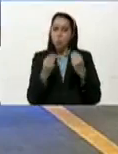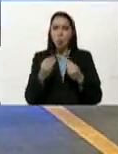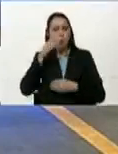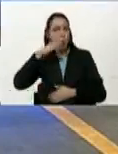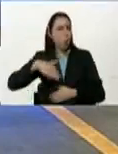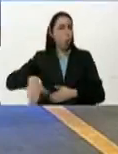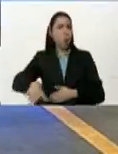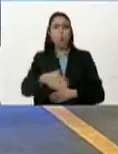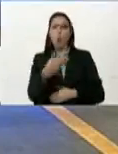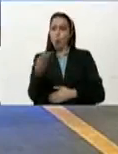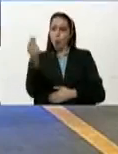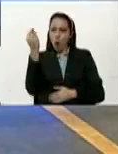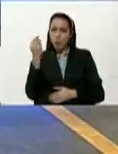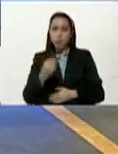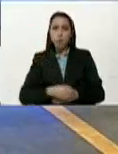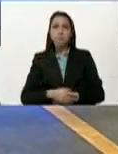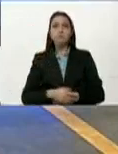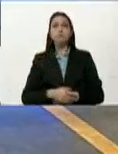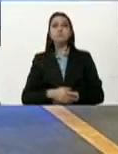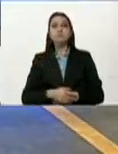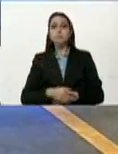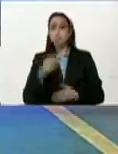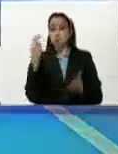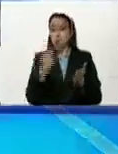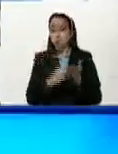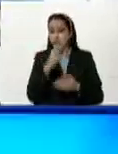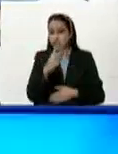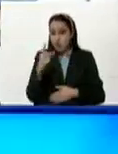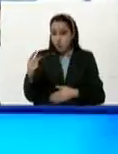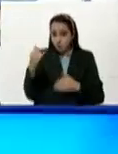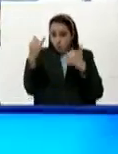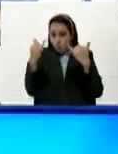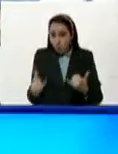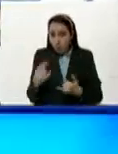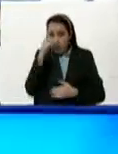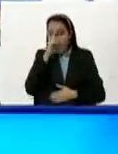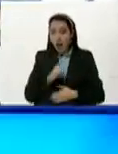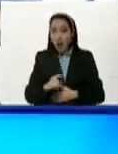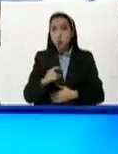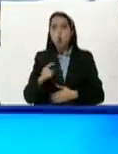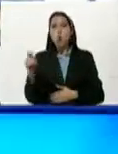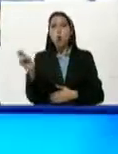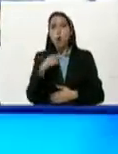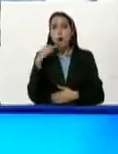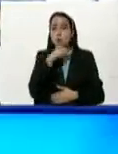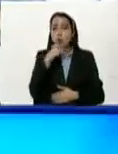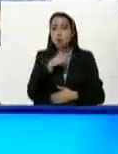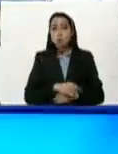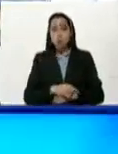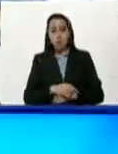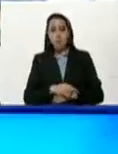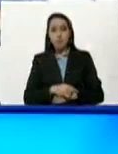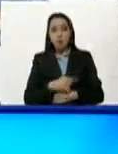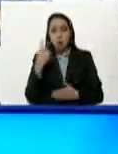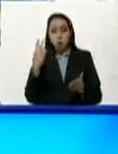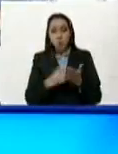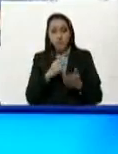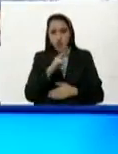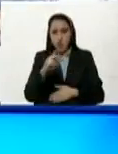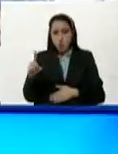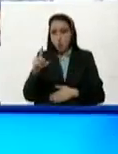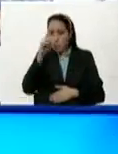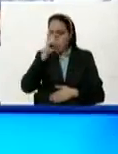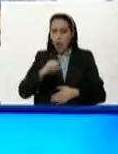cuanto aguantado pero 2021 ya estamos en el mes de octubre 2021 es el